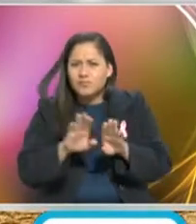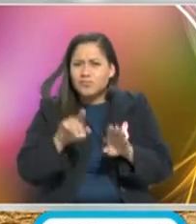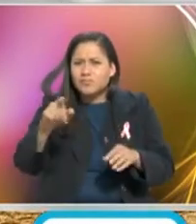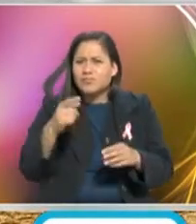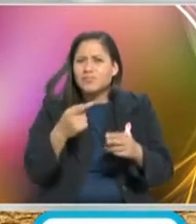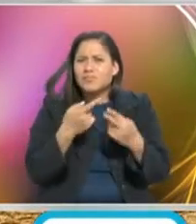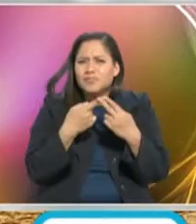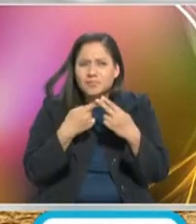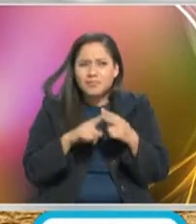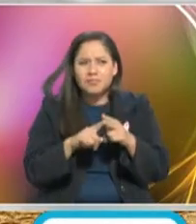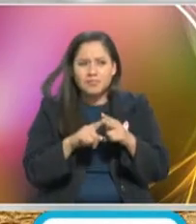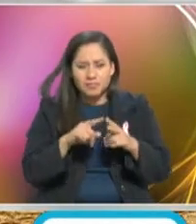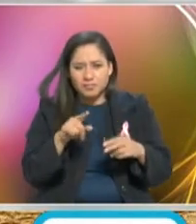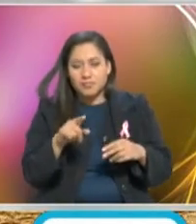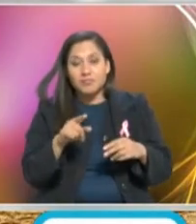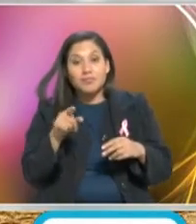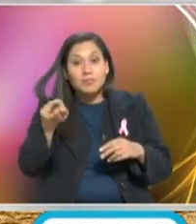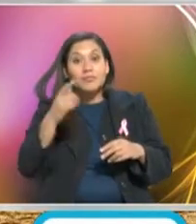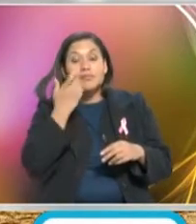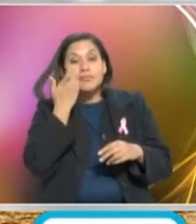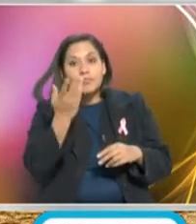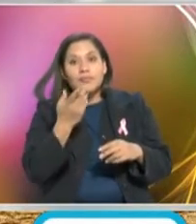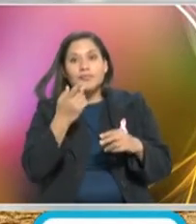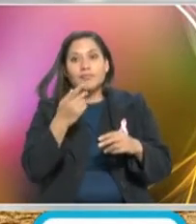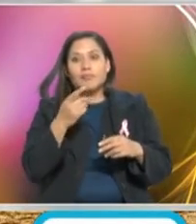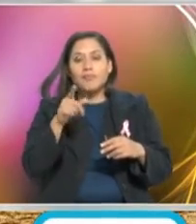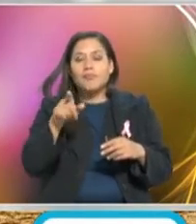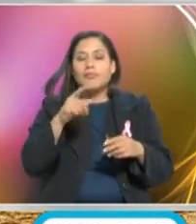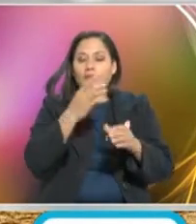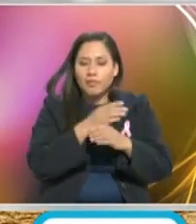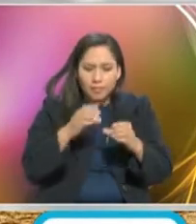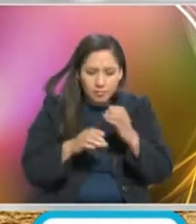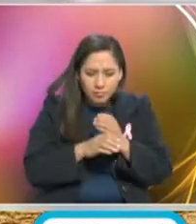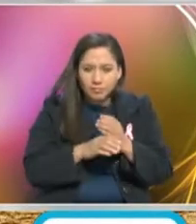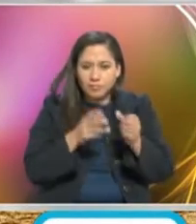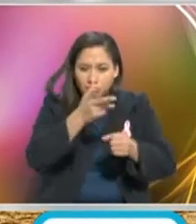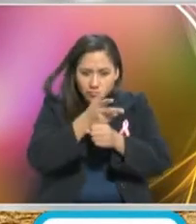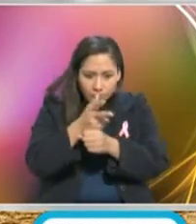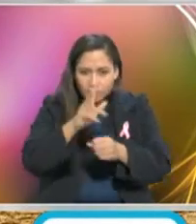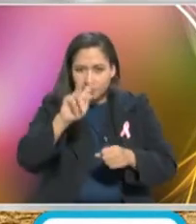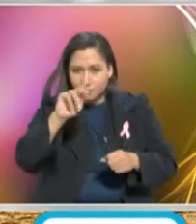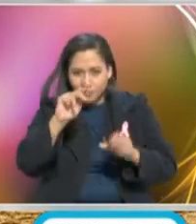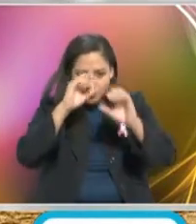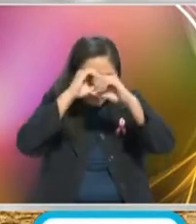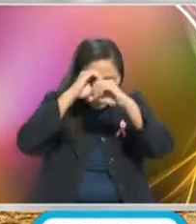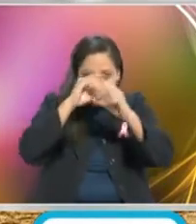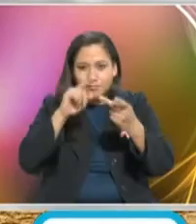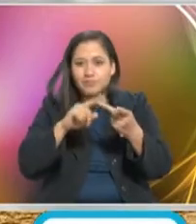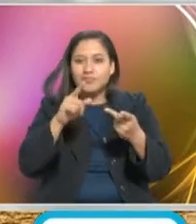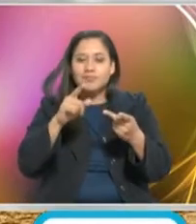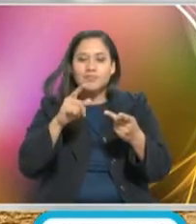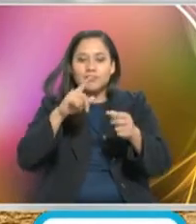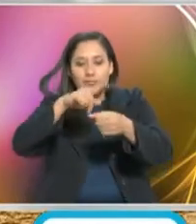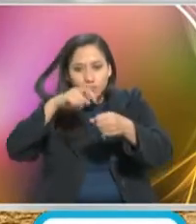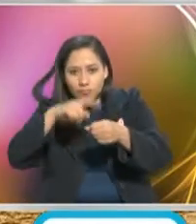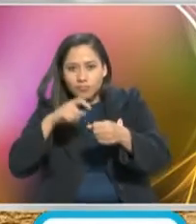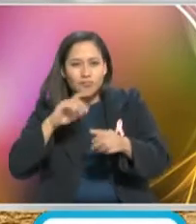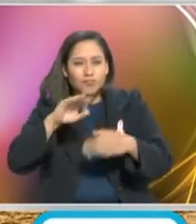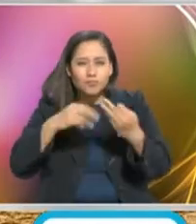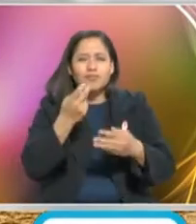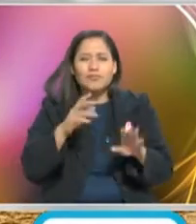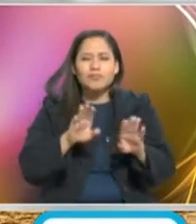empezó o que se involucró y que quiso empezar a hacer, sobre todo cosas, cámaras de televisión, un sistema de color, todo